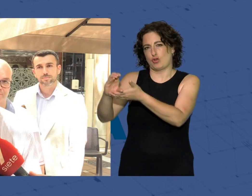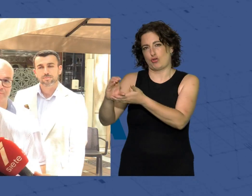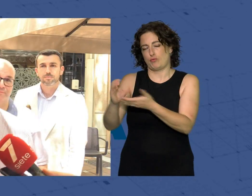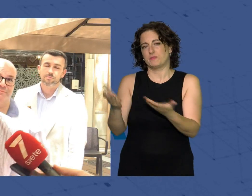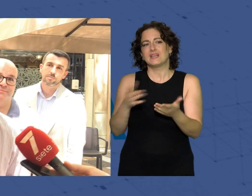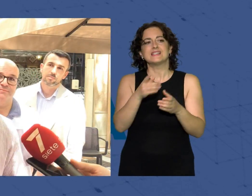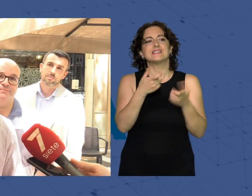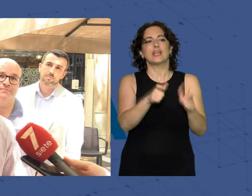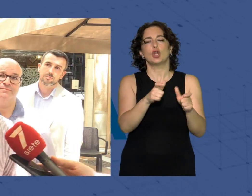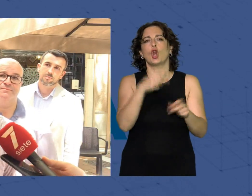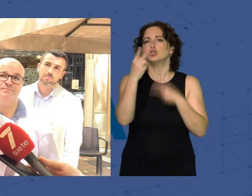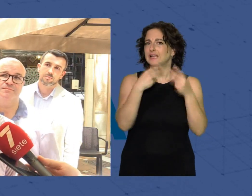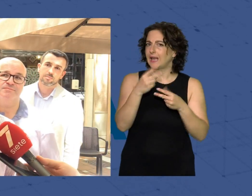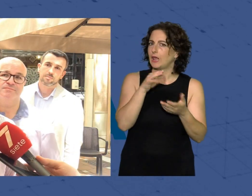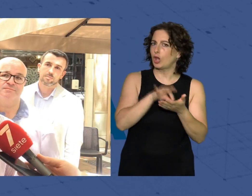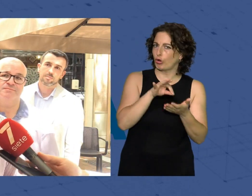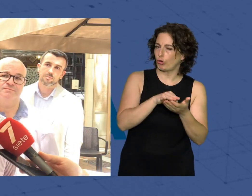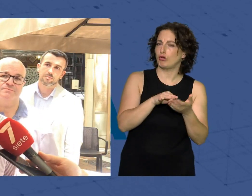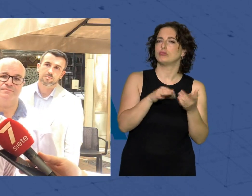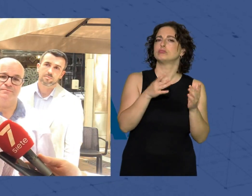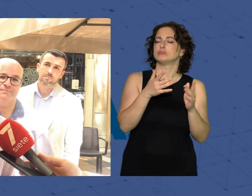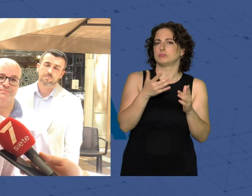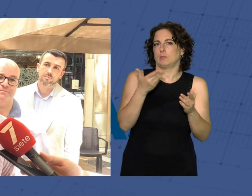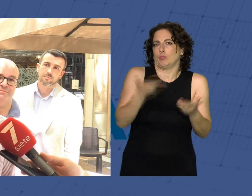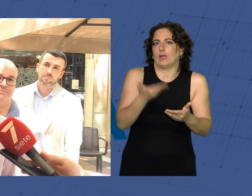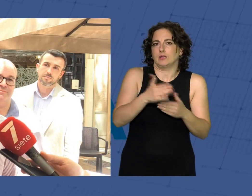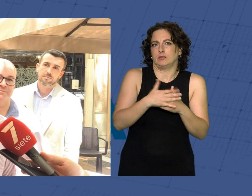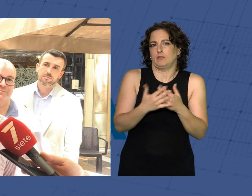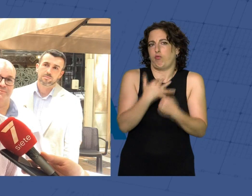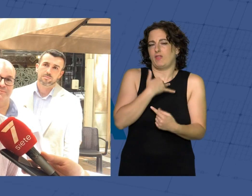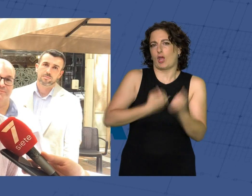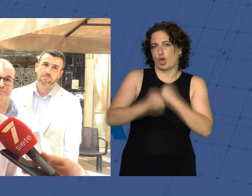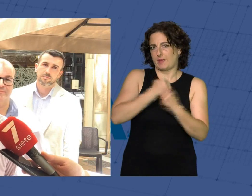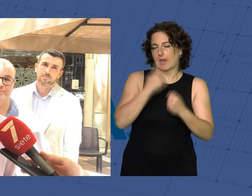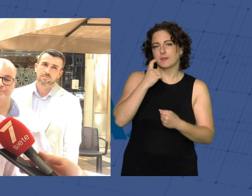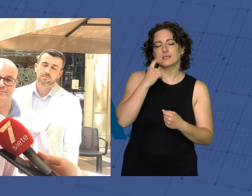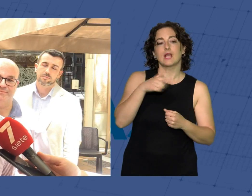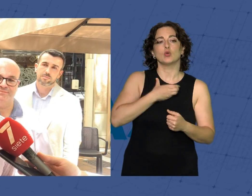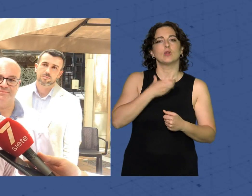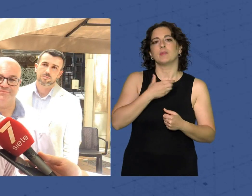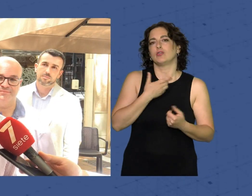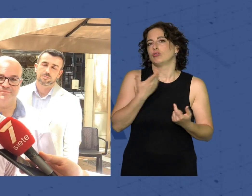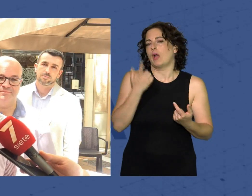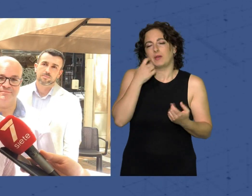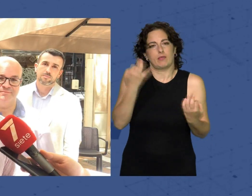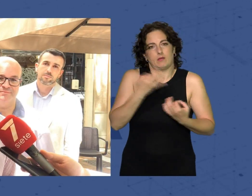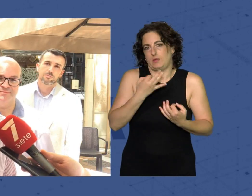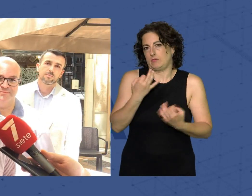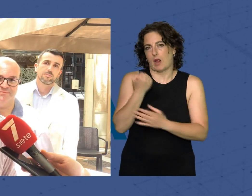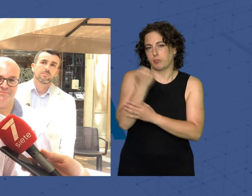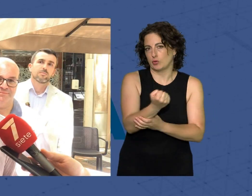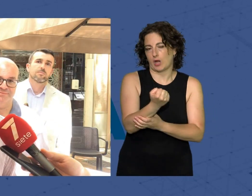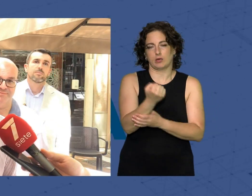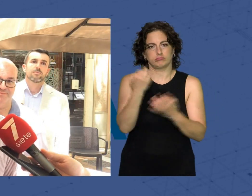cuenta con una gran importancia en el peso específico de la economía almeriense y que desde el Ayuntamiento de Almería no tenemos otra cosa que hacer que apoyar que